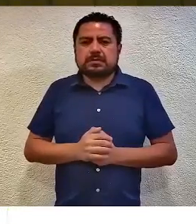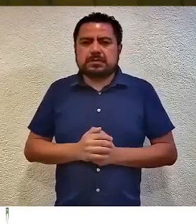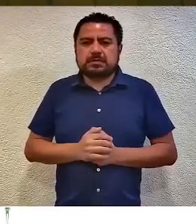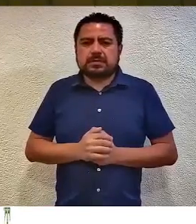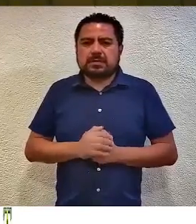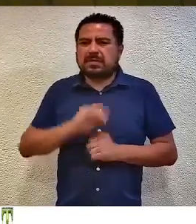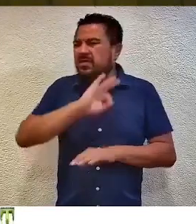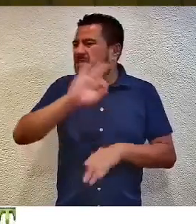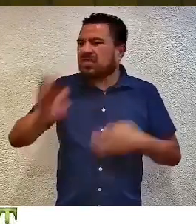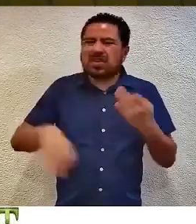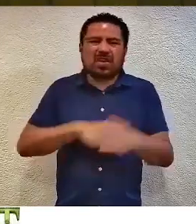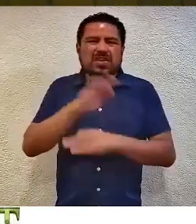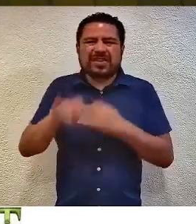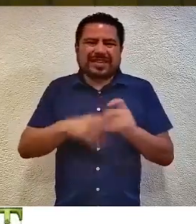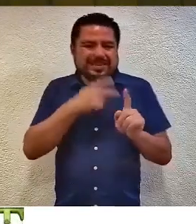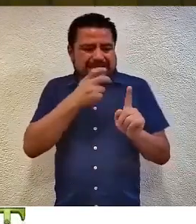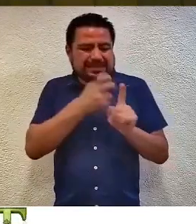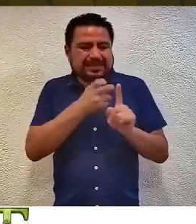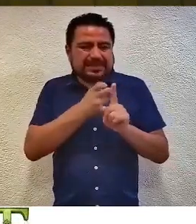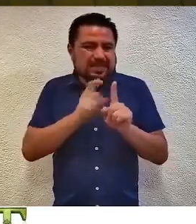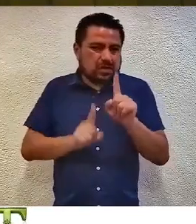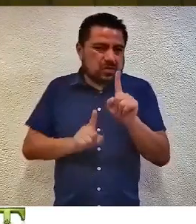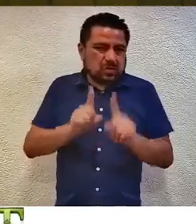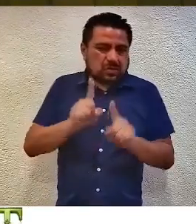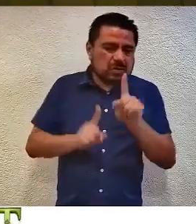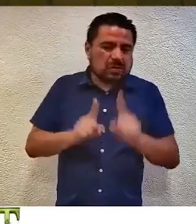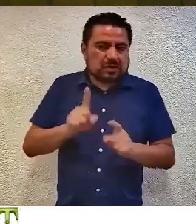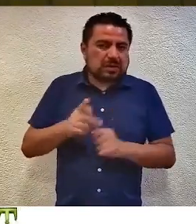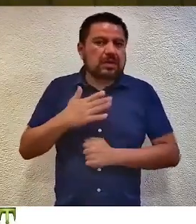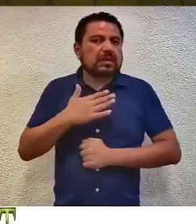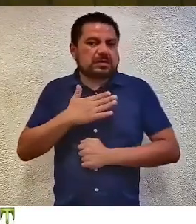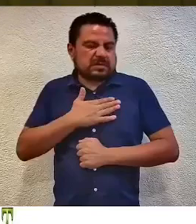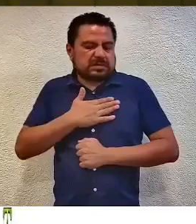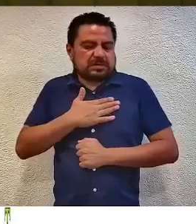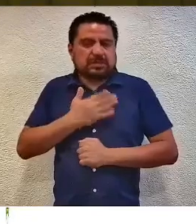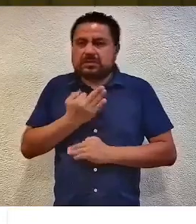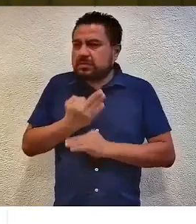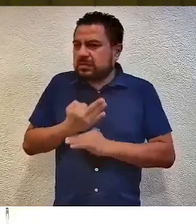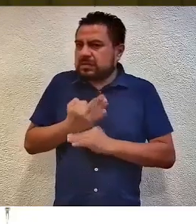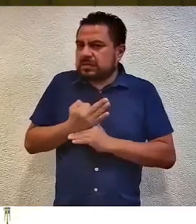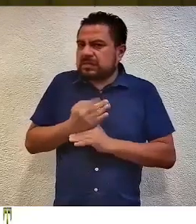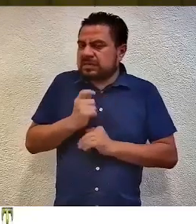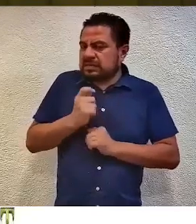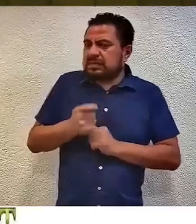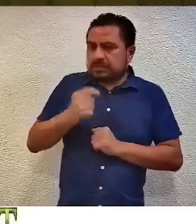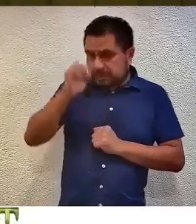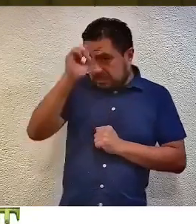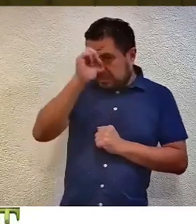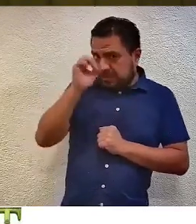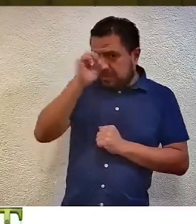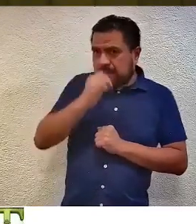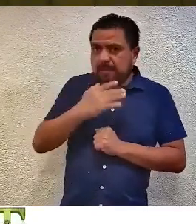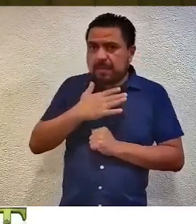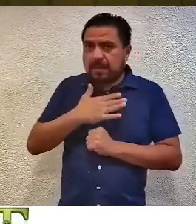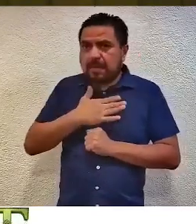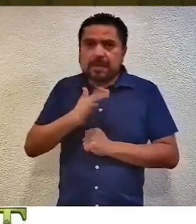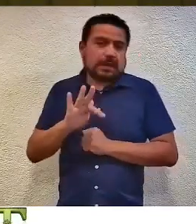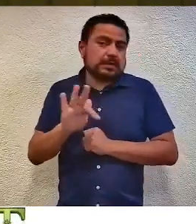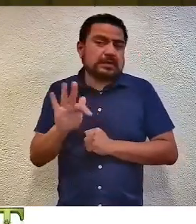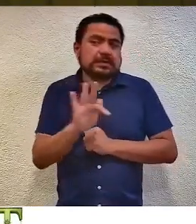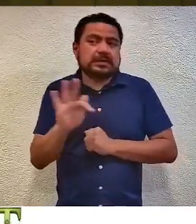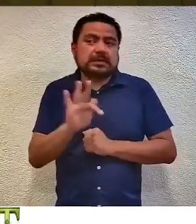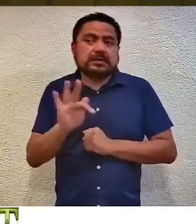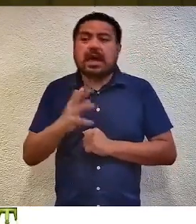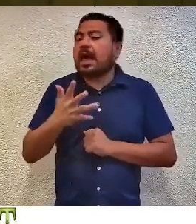Todas esas dudas me llevan a la conclusión que posiblemente